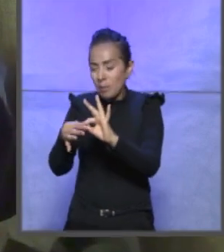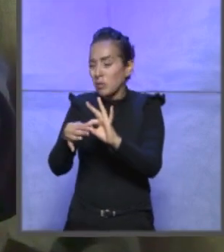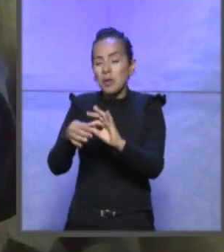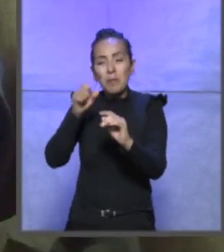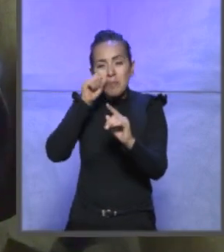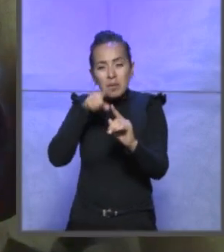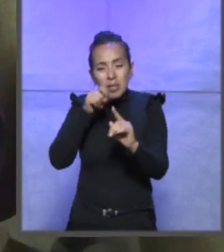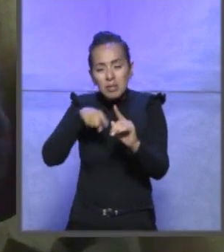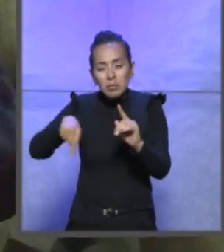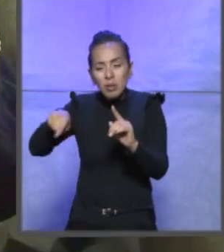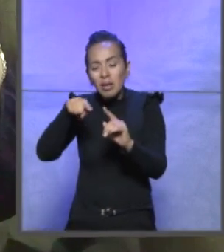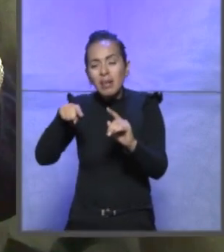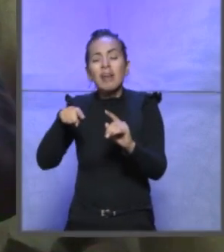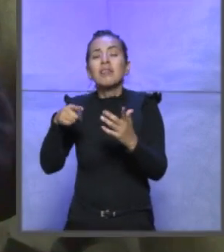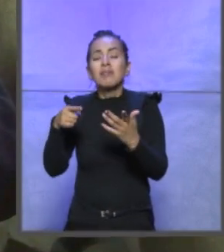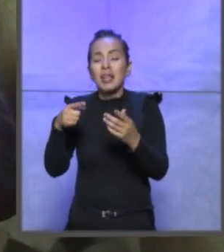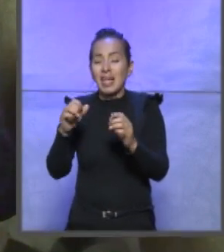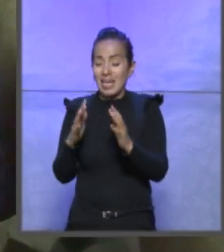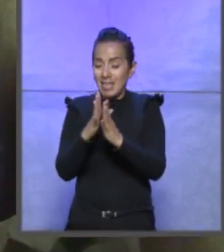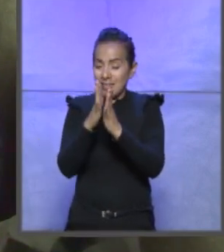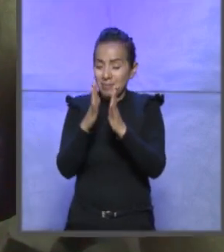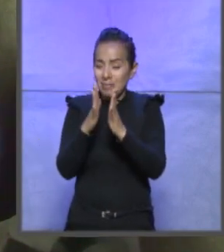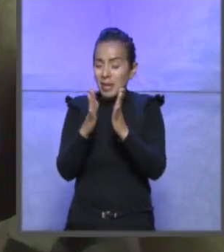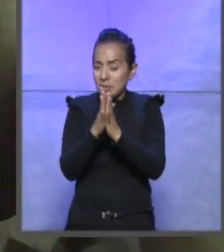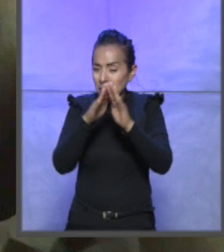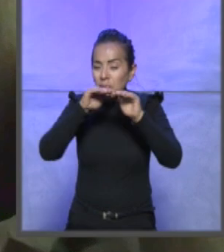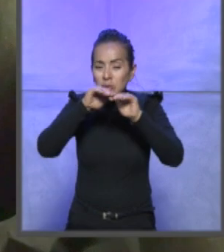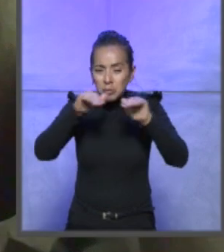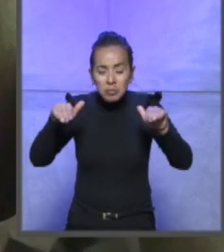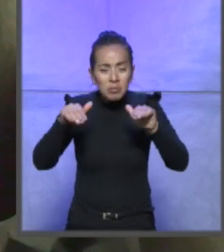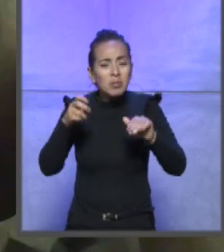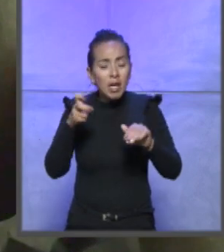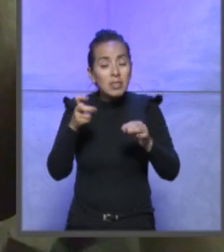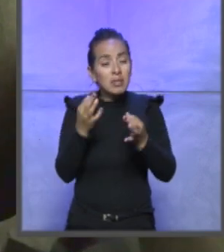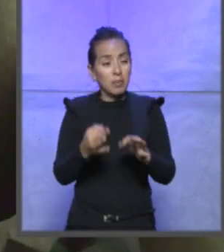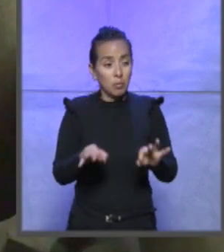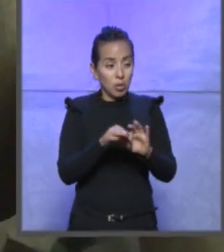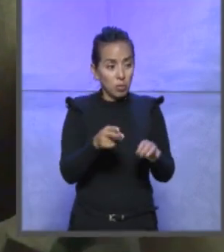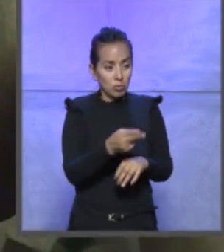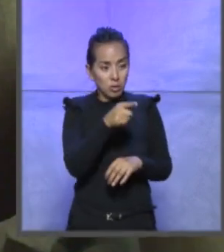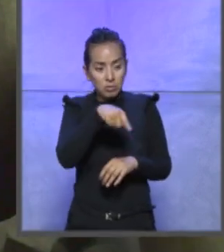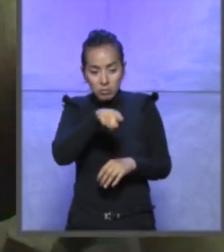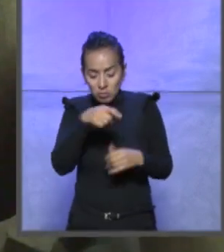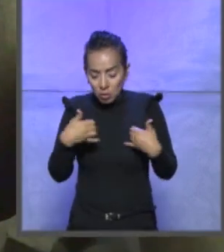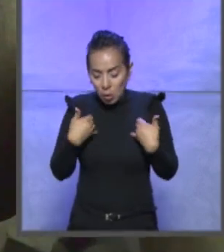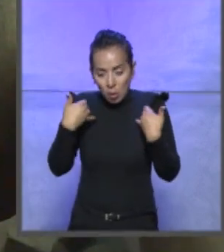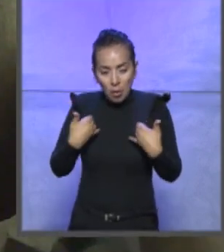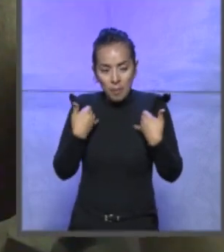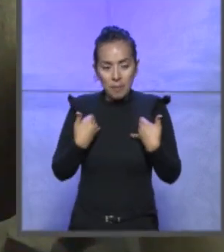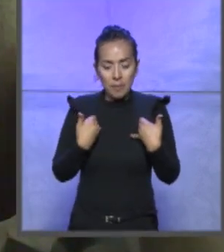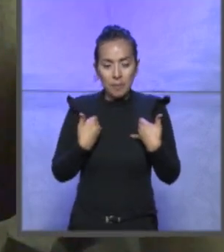sus efectos sobre nuestro sistema democrático. Entonces, me parece fundamental, y realmente ustedes tienen el